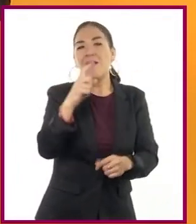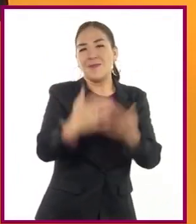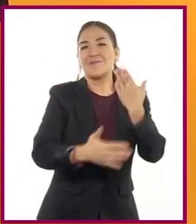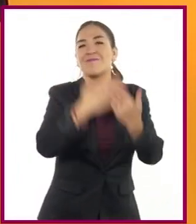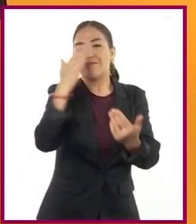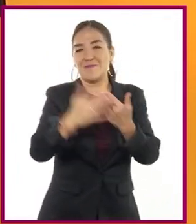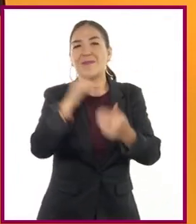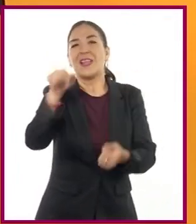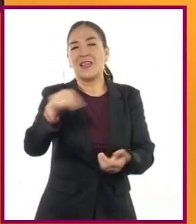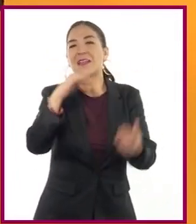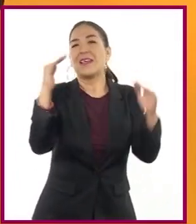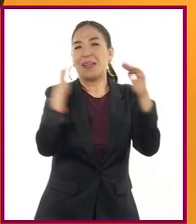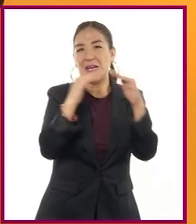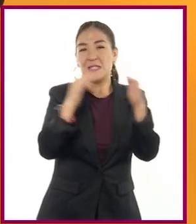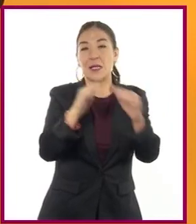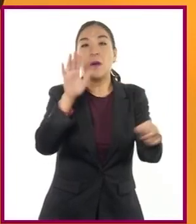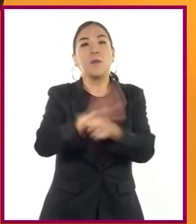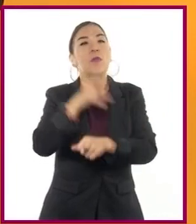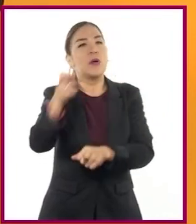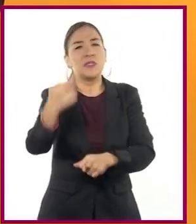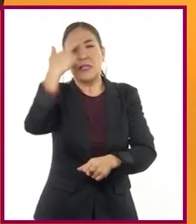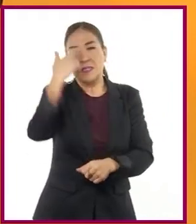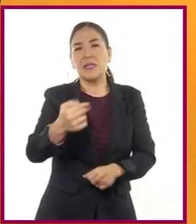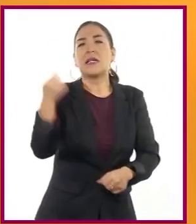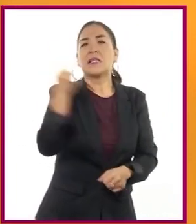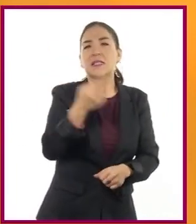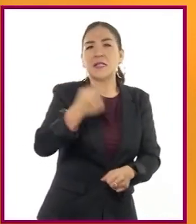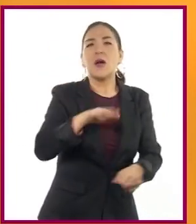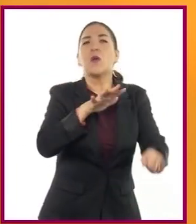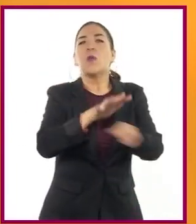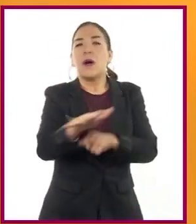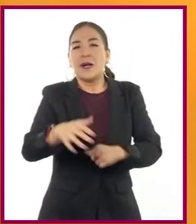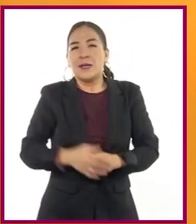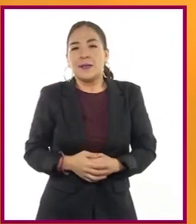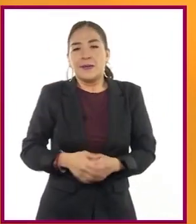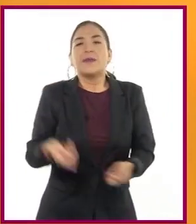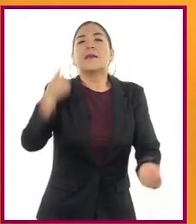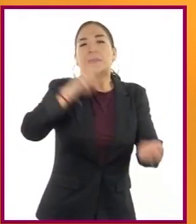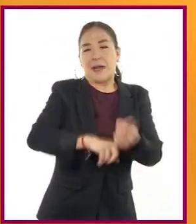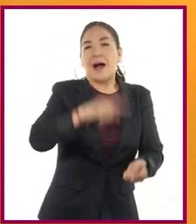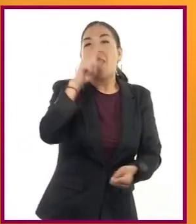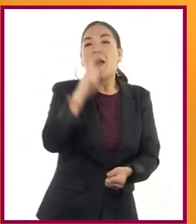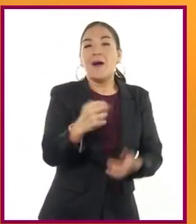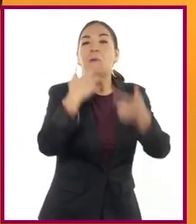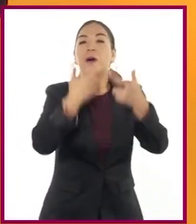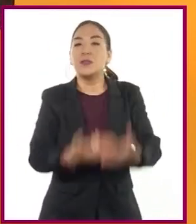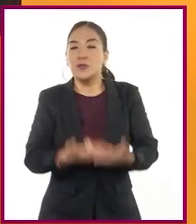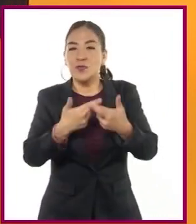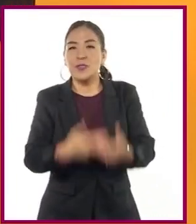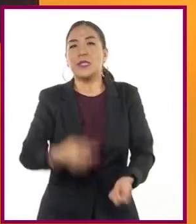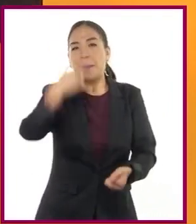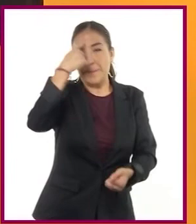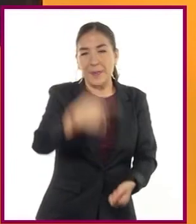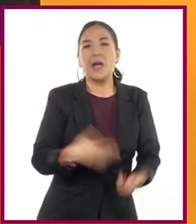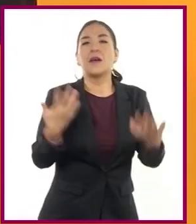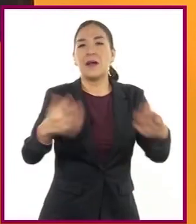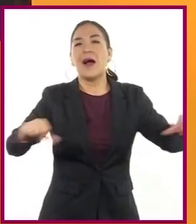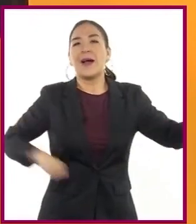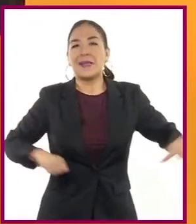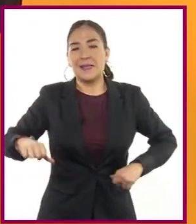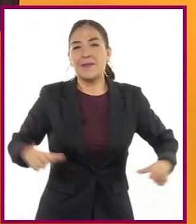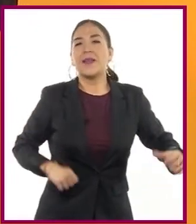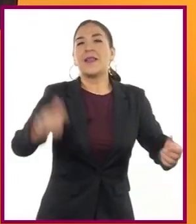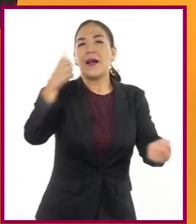de agua en su casa, por lo que la necesidad insatisfecha es contar con agua suficiente para llevar a cabo las